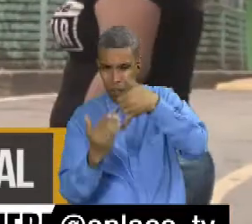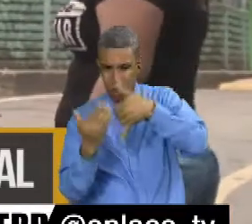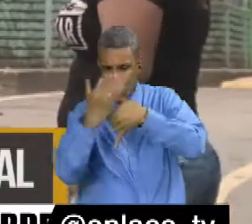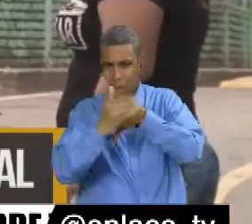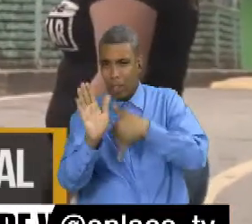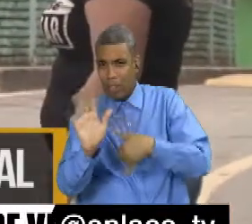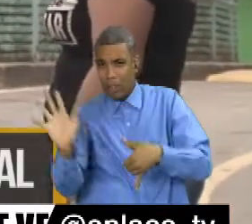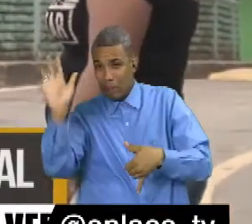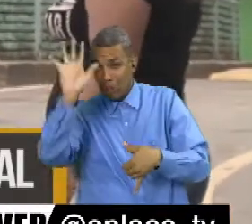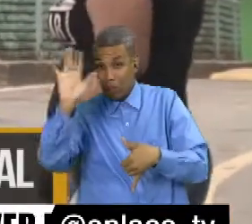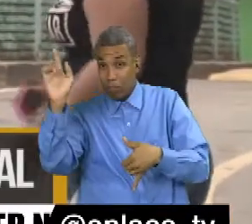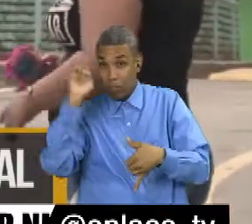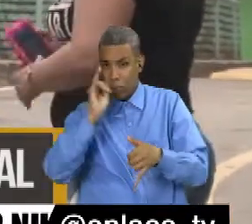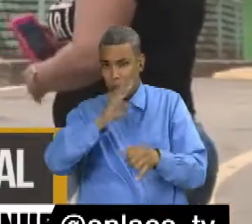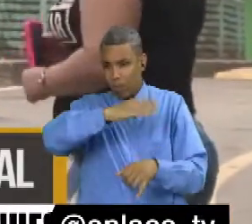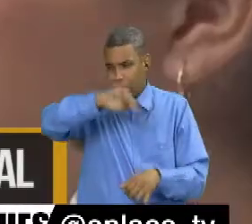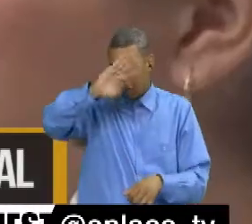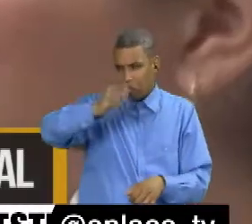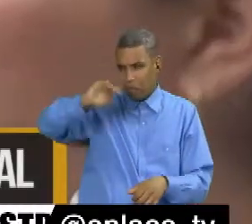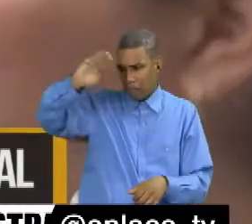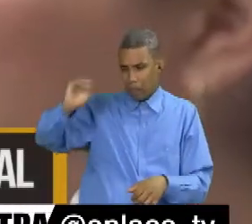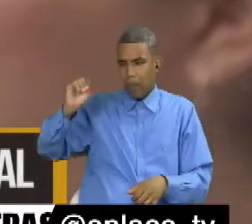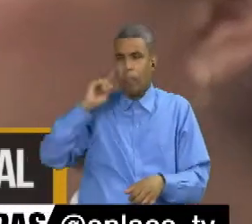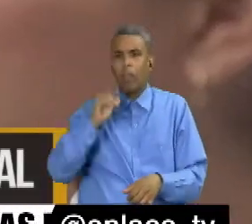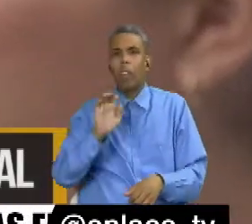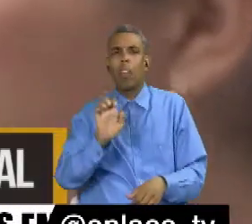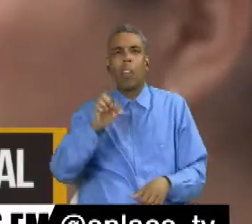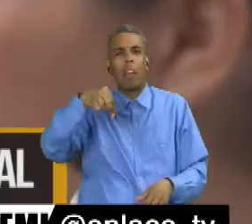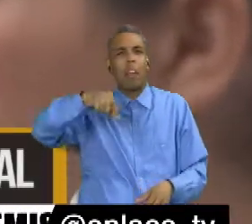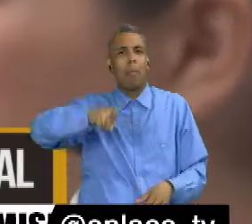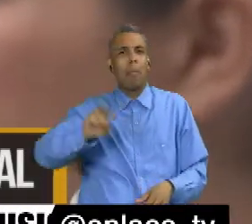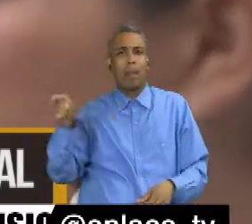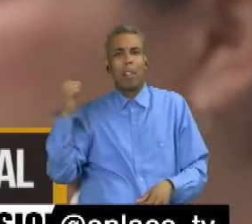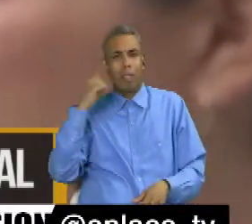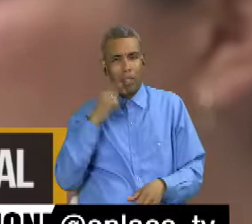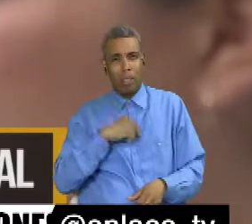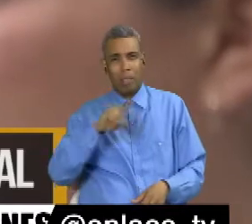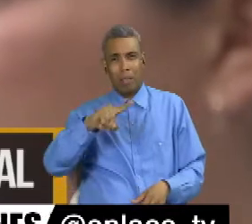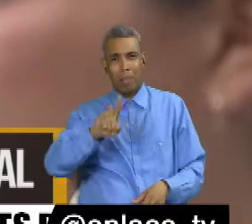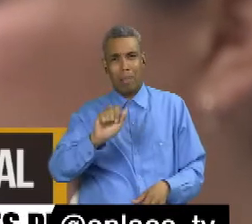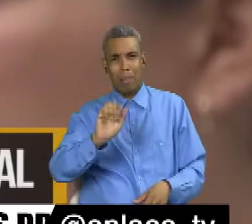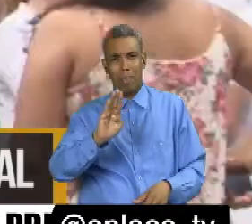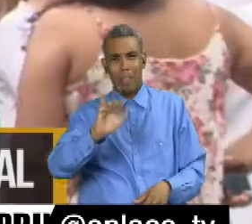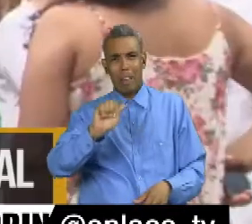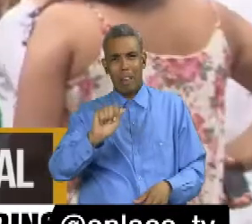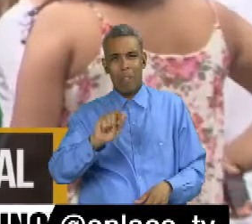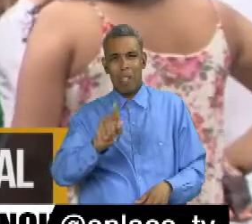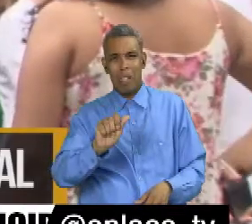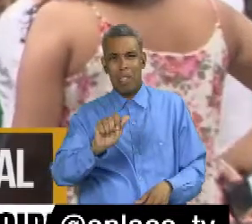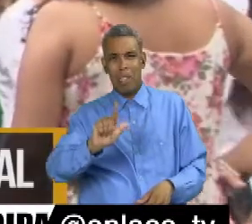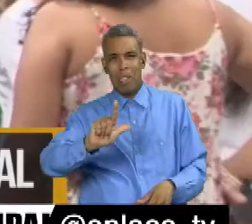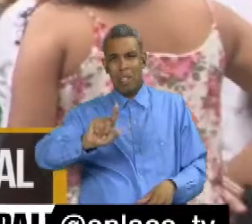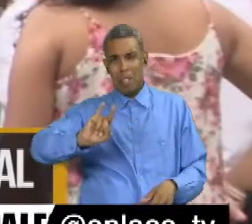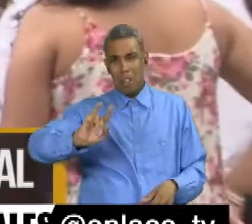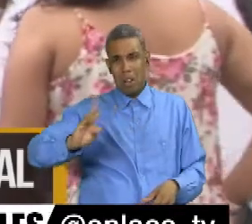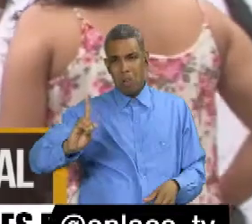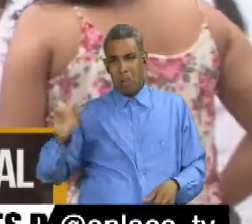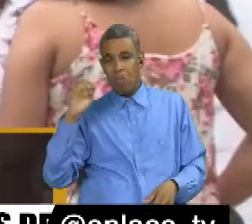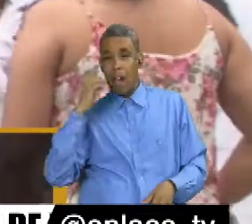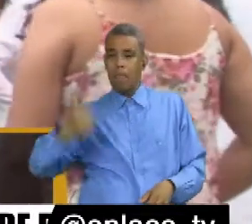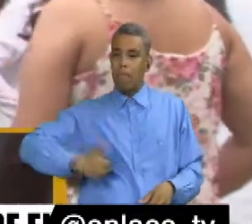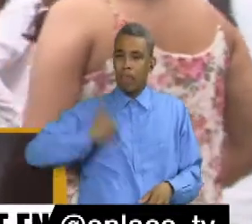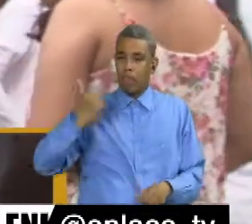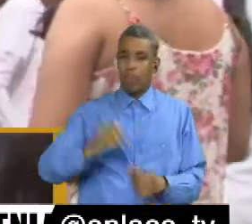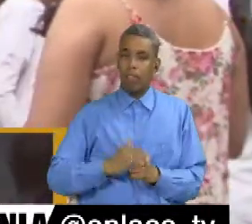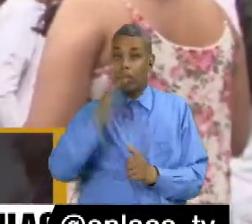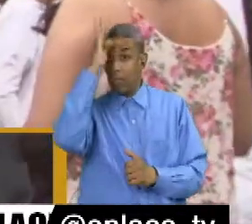Salud ha venido de manera arbitraria tomando unas decisiones frente a la contratación de la cápita con la S Hospital.